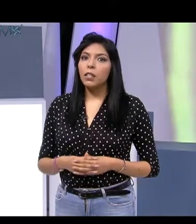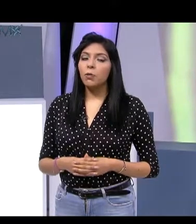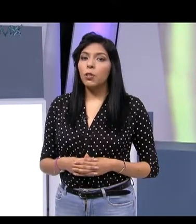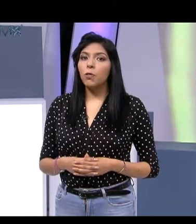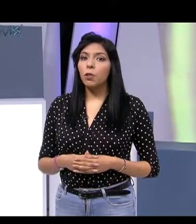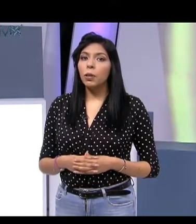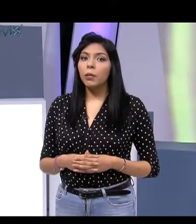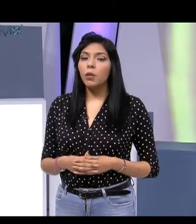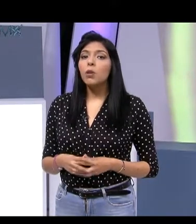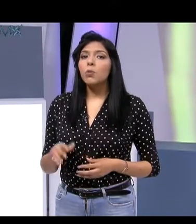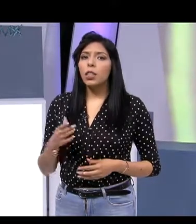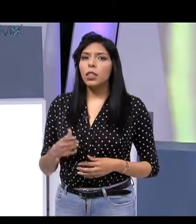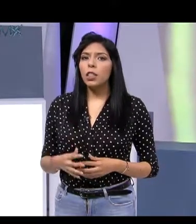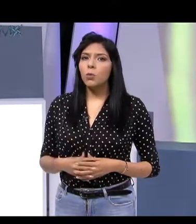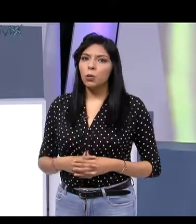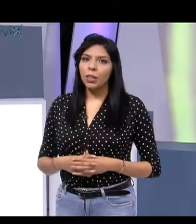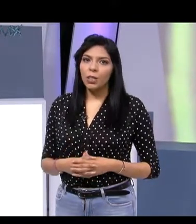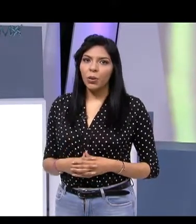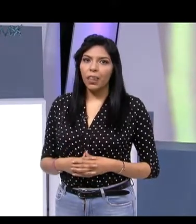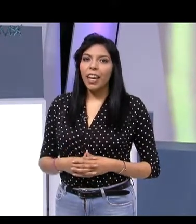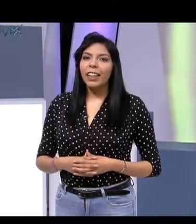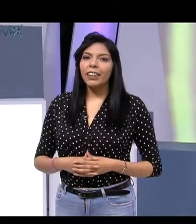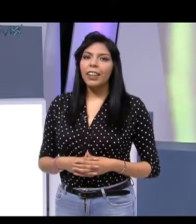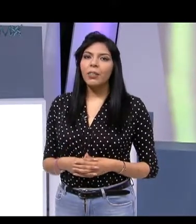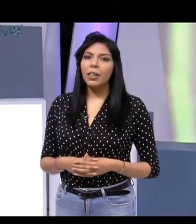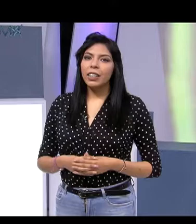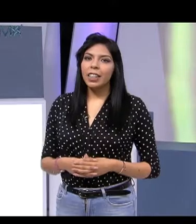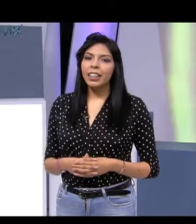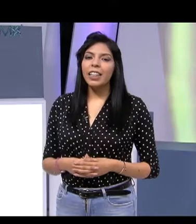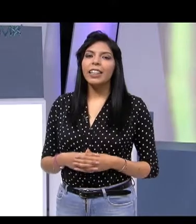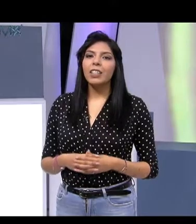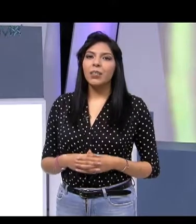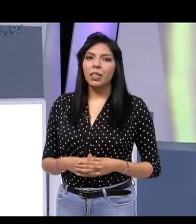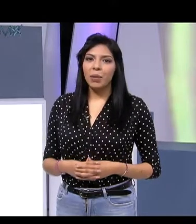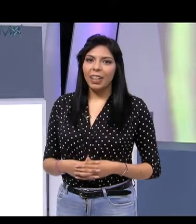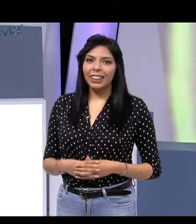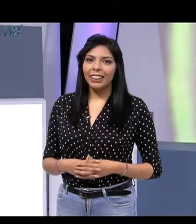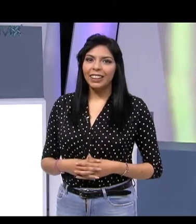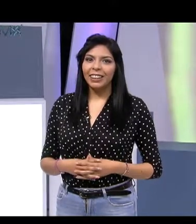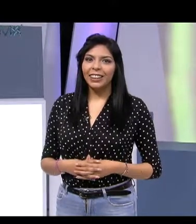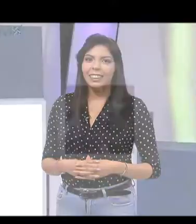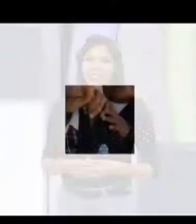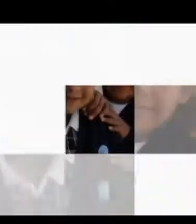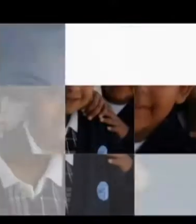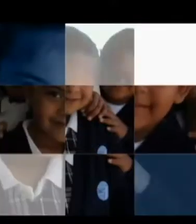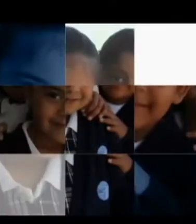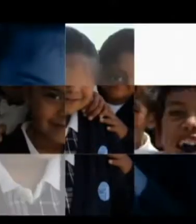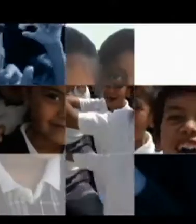posible este esfuerzo informativo, muchas gracias por su atención. Que tengan un excelente inicio de semana.